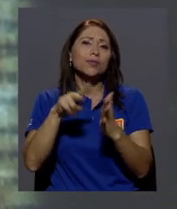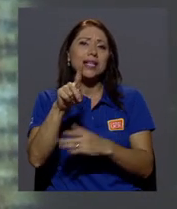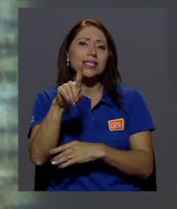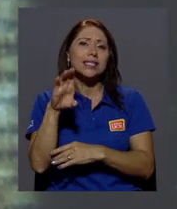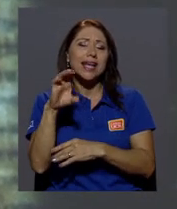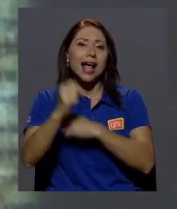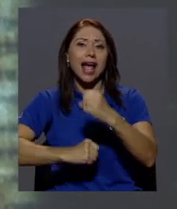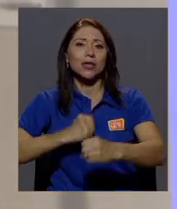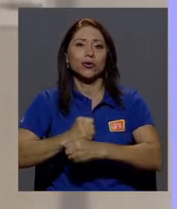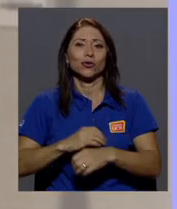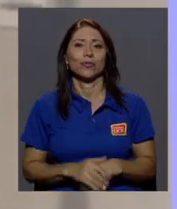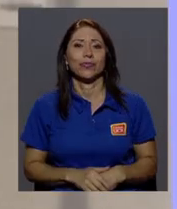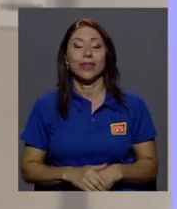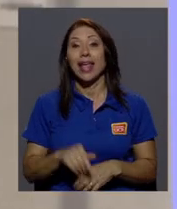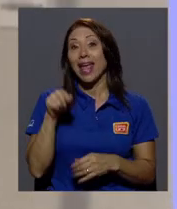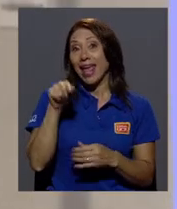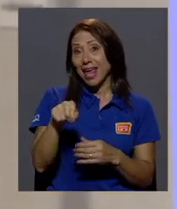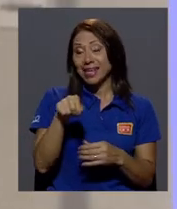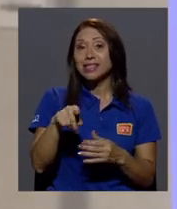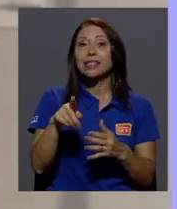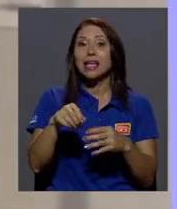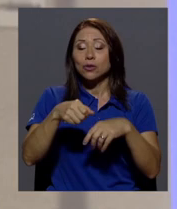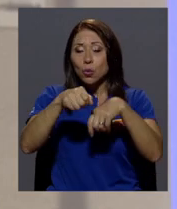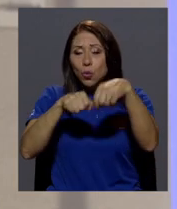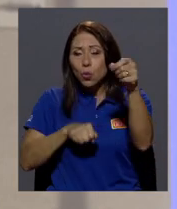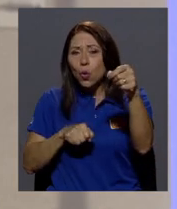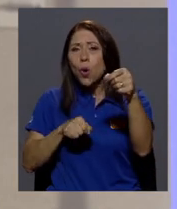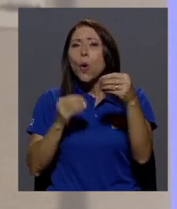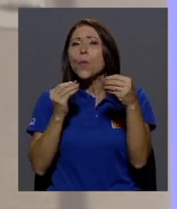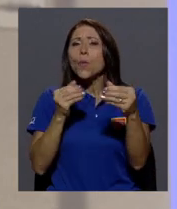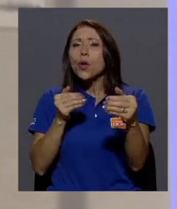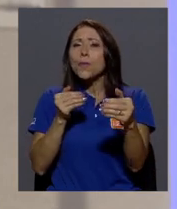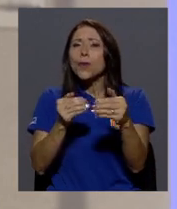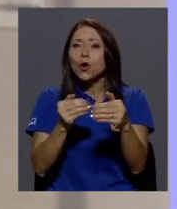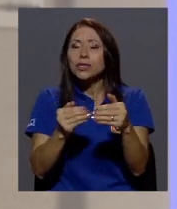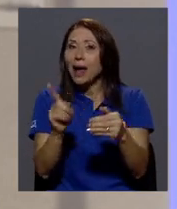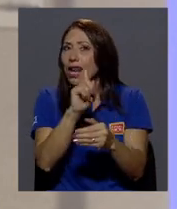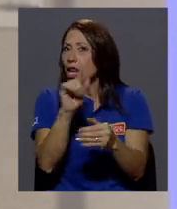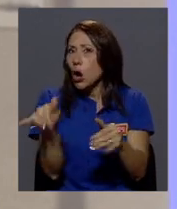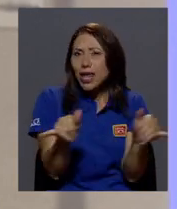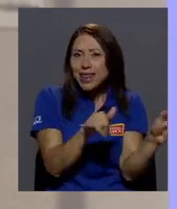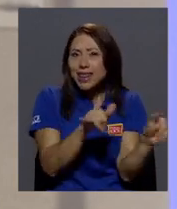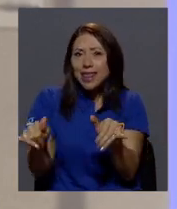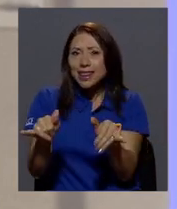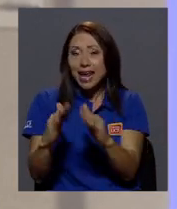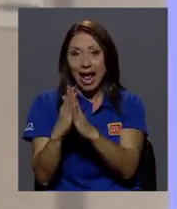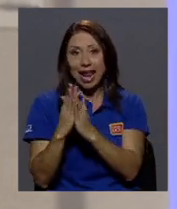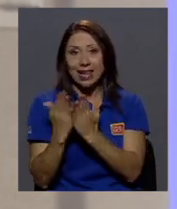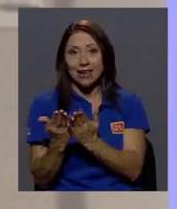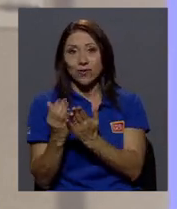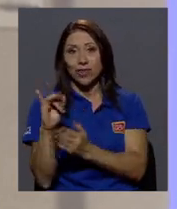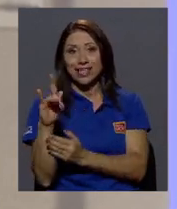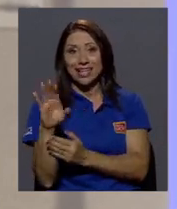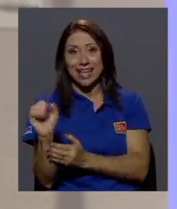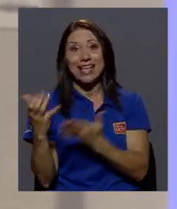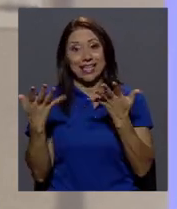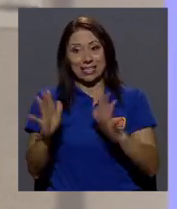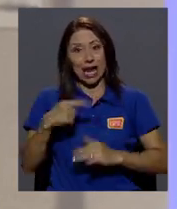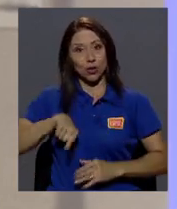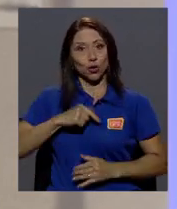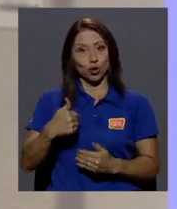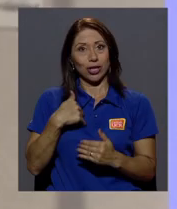años. Es una versión muy próxima, pero no idéntica, al libro de Isaías que tenemos en nuestras